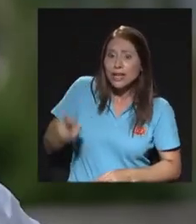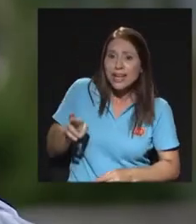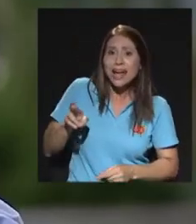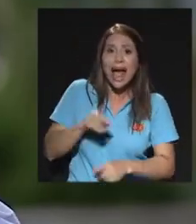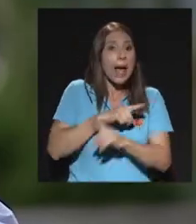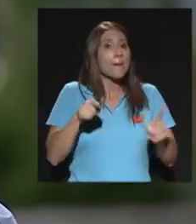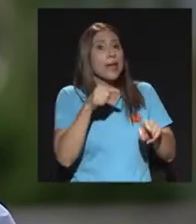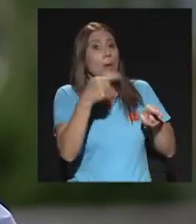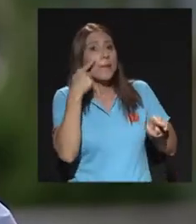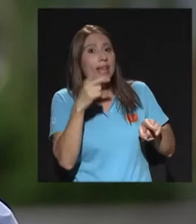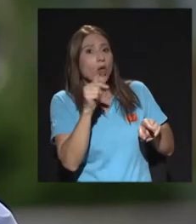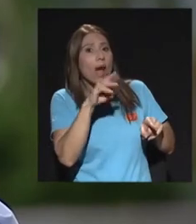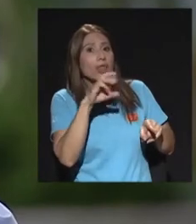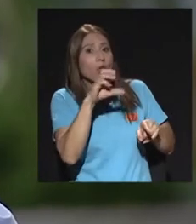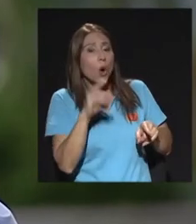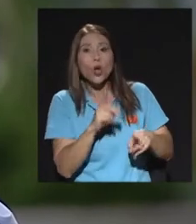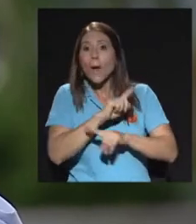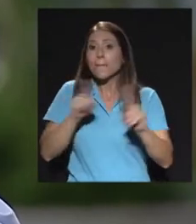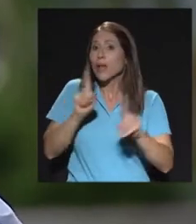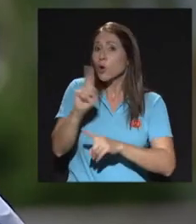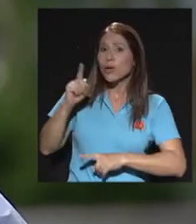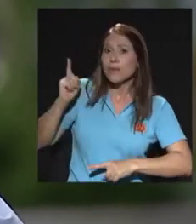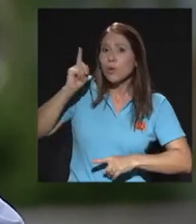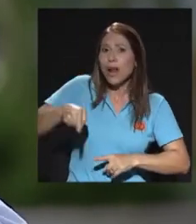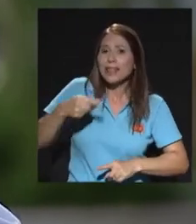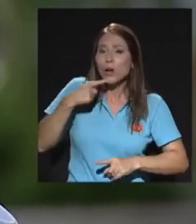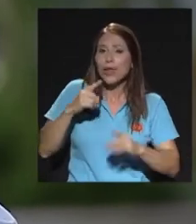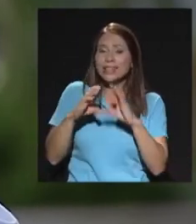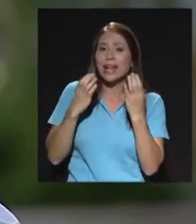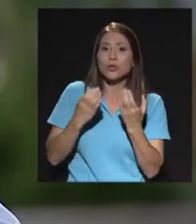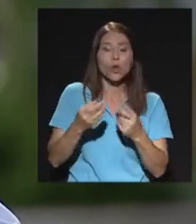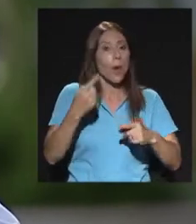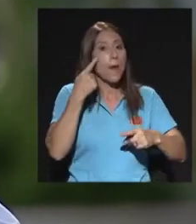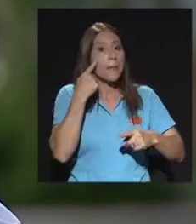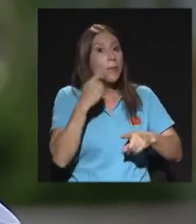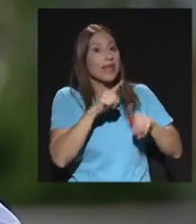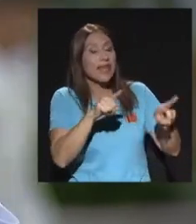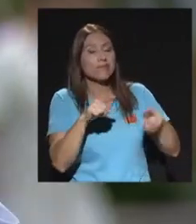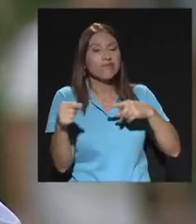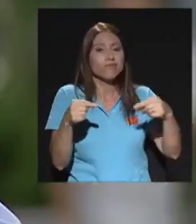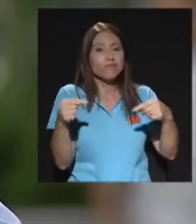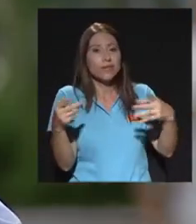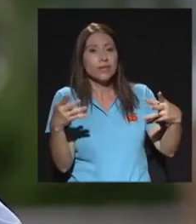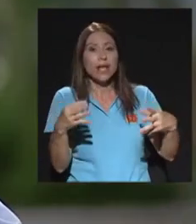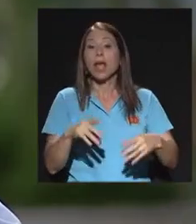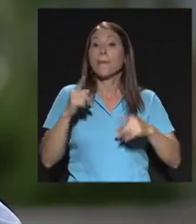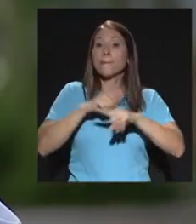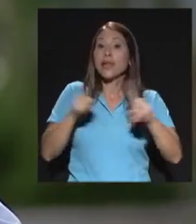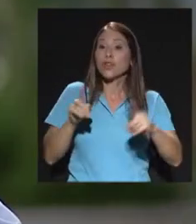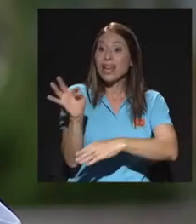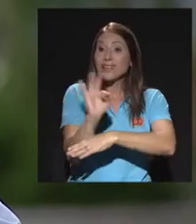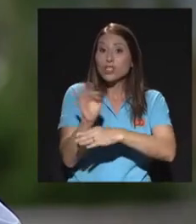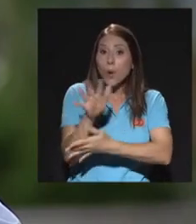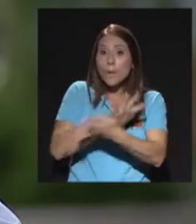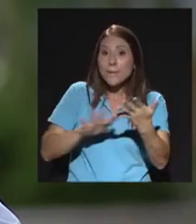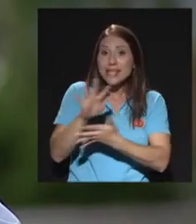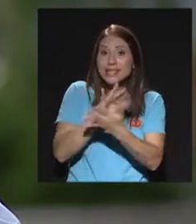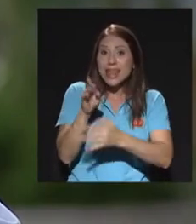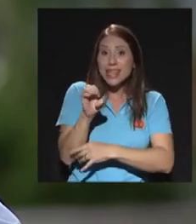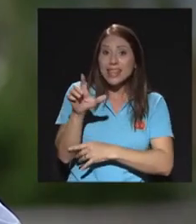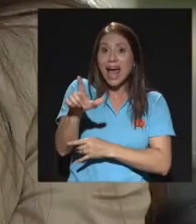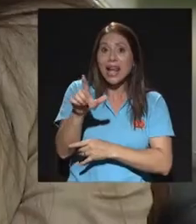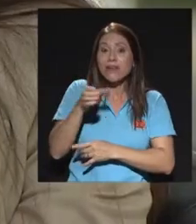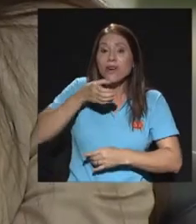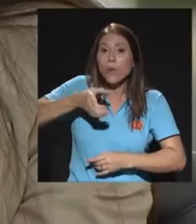tampoco, no es vinculante tampoco lo que la Comisión Mixta de Televisión Digital recomendó, donde nosotros solicitamos